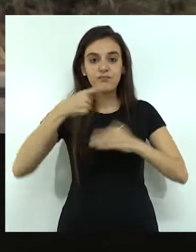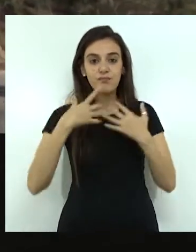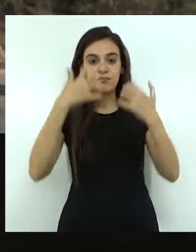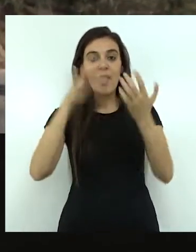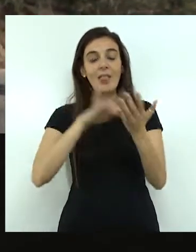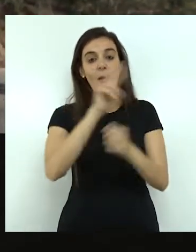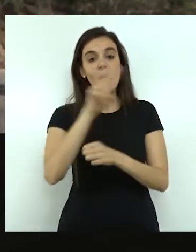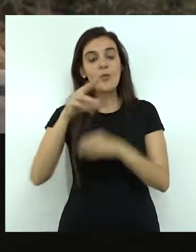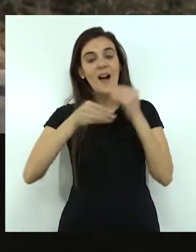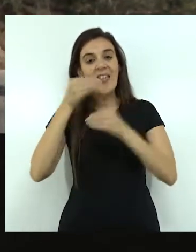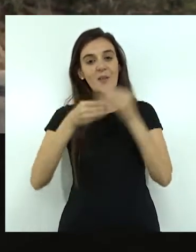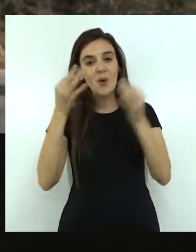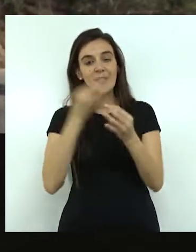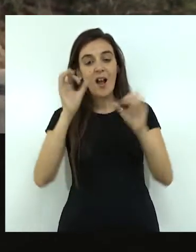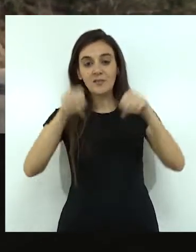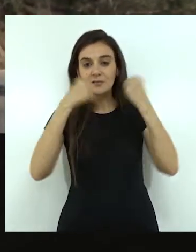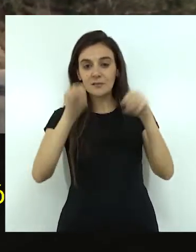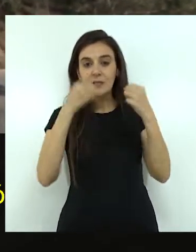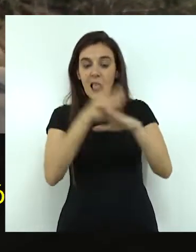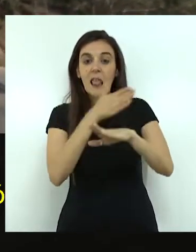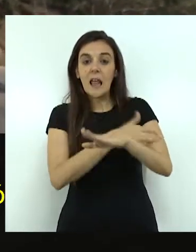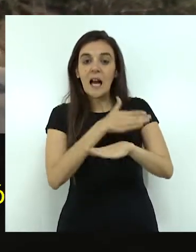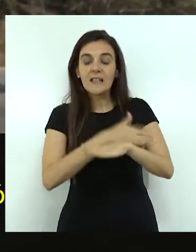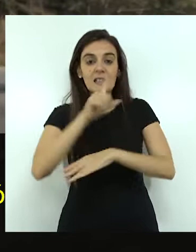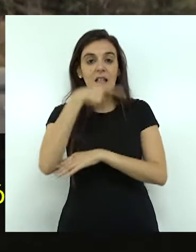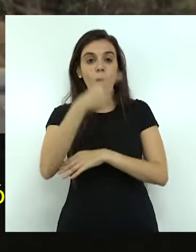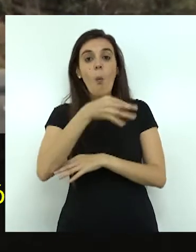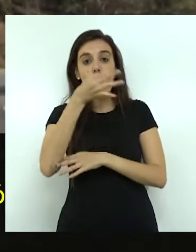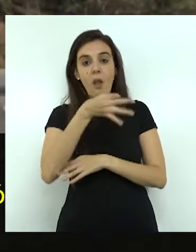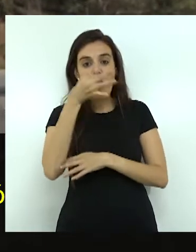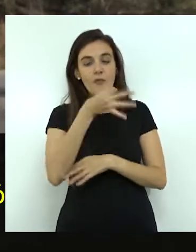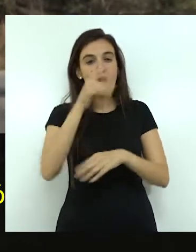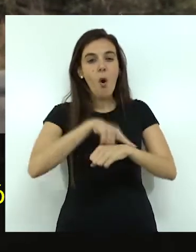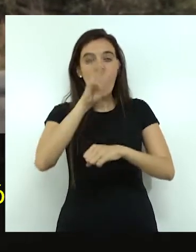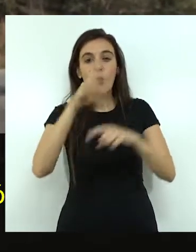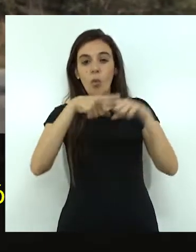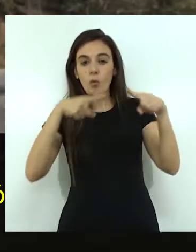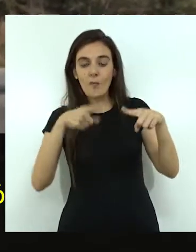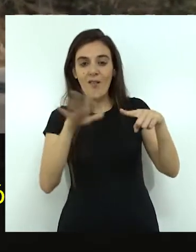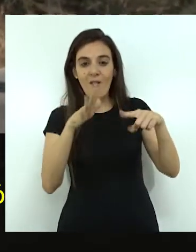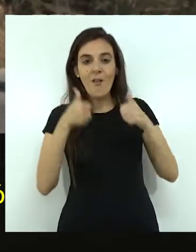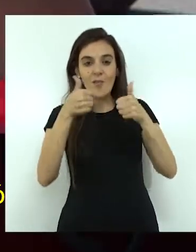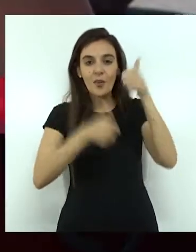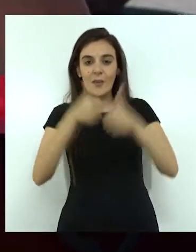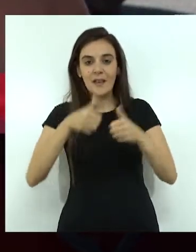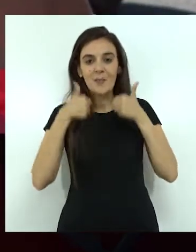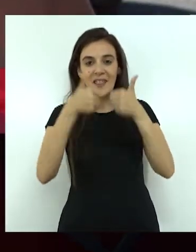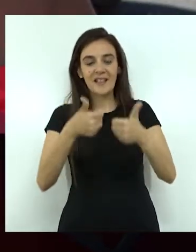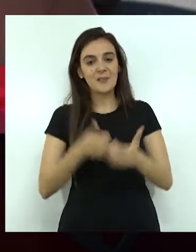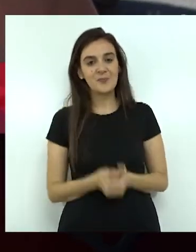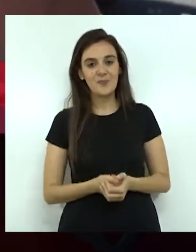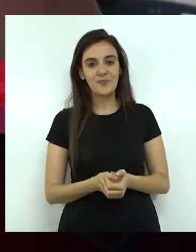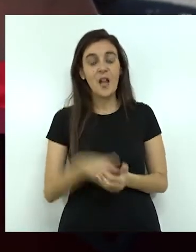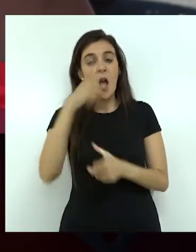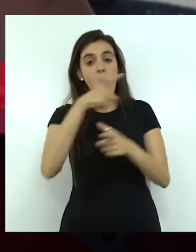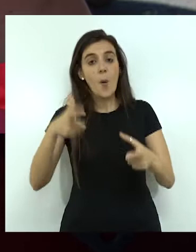22 haremos un par de entrenamientos que se hace por la tarde en torno a las cuatro y media empezaría la competición los pilotos